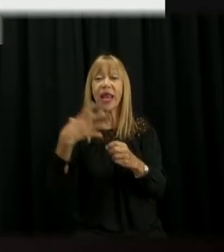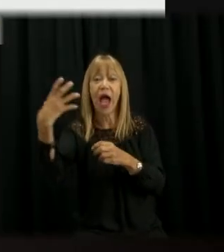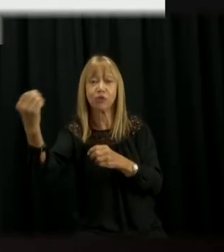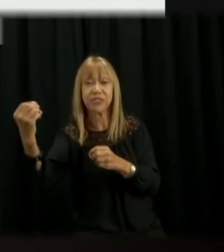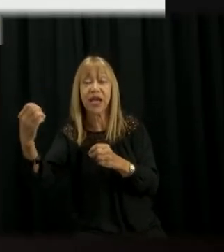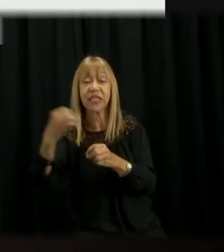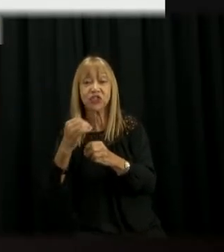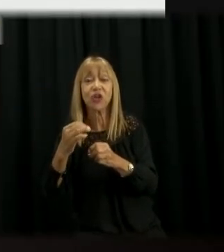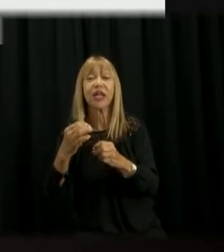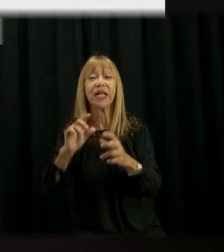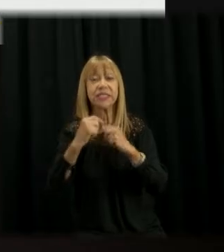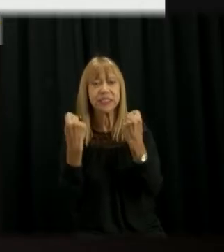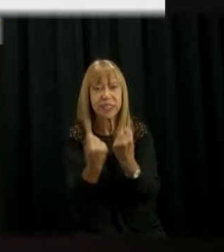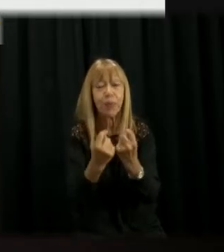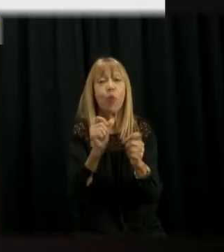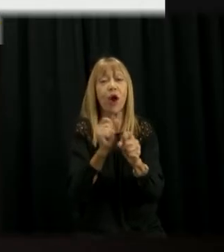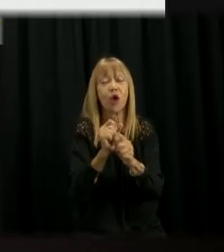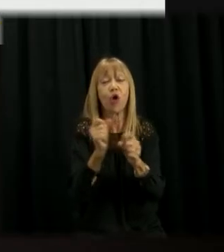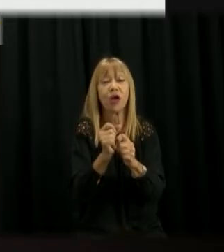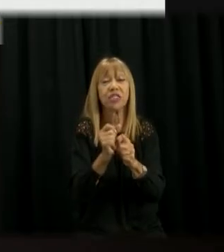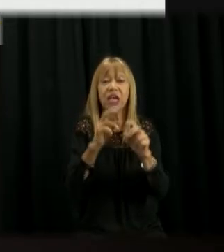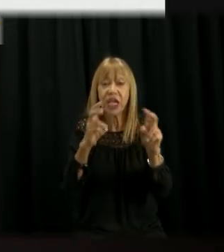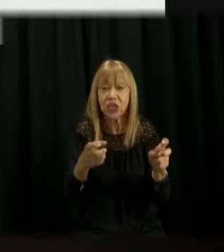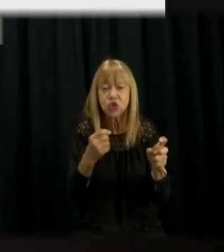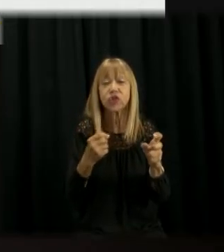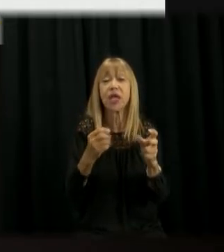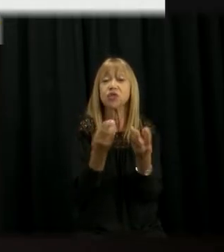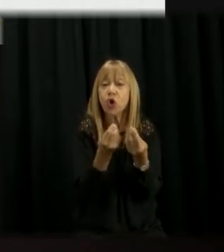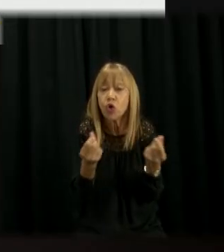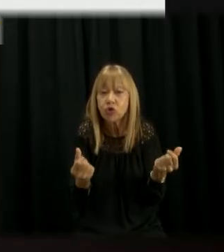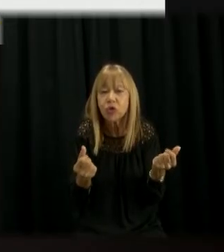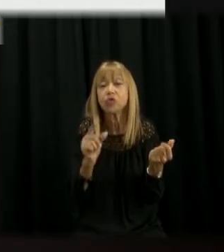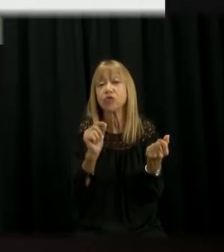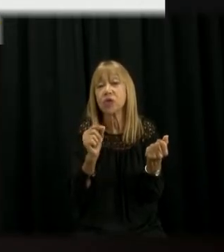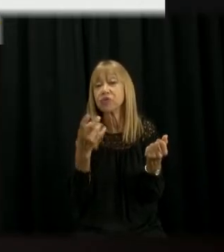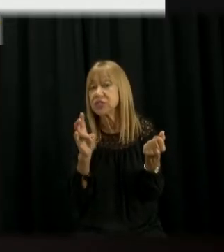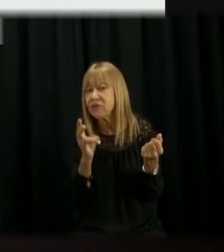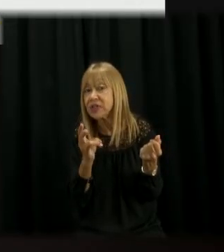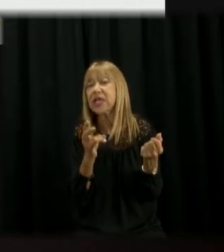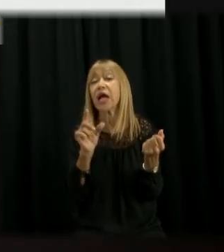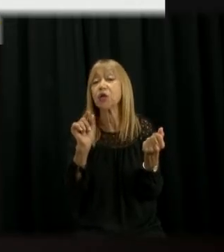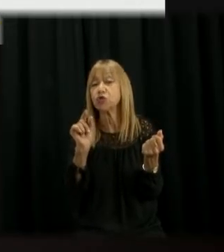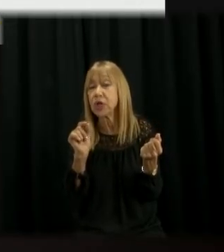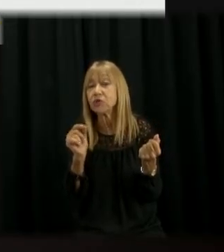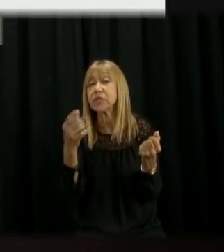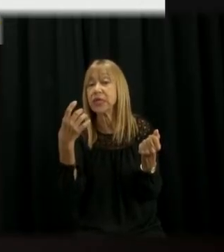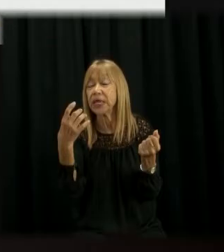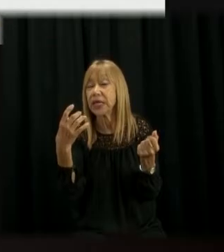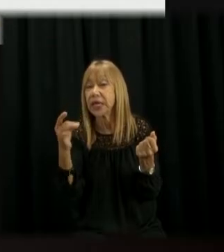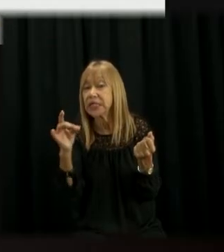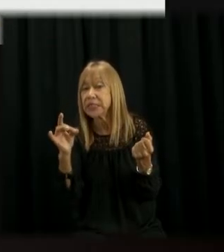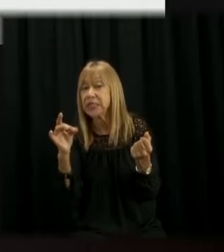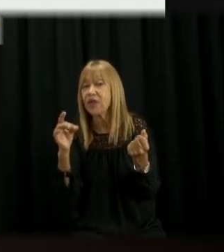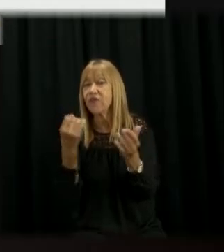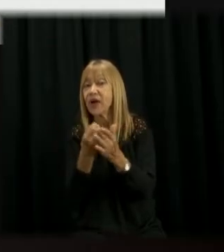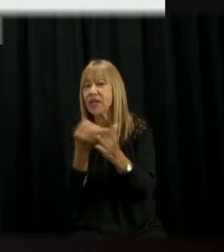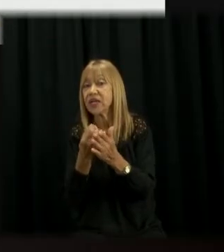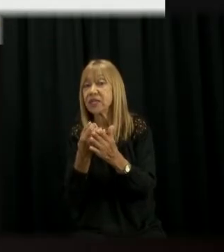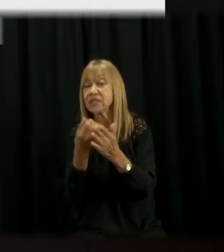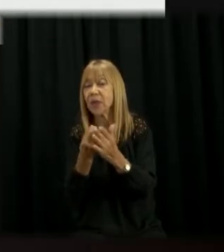un equipo asesor externo e interno para las soluciones y para los